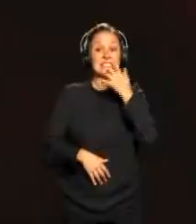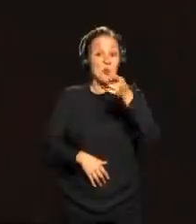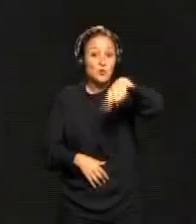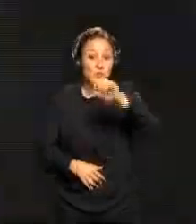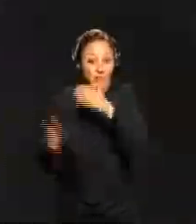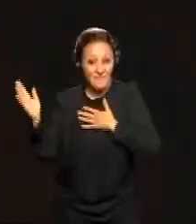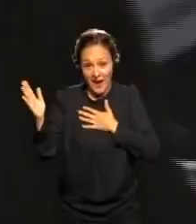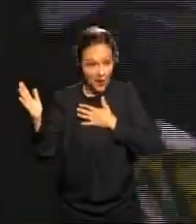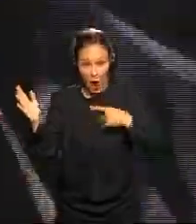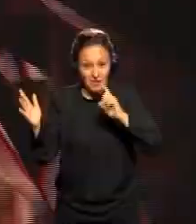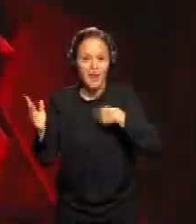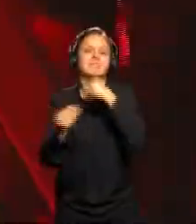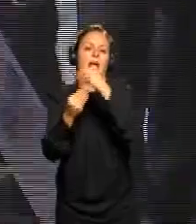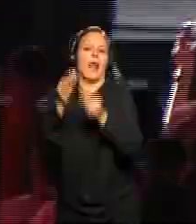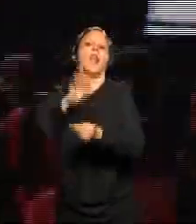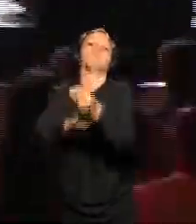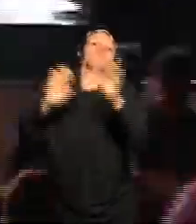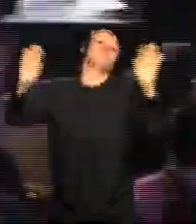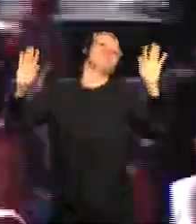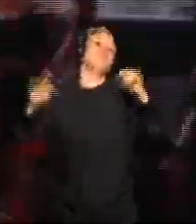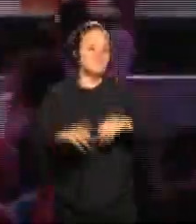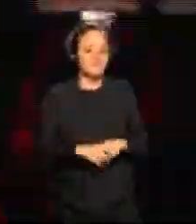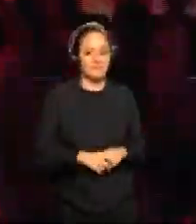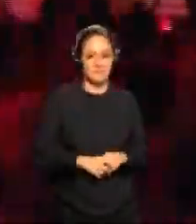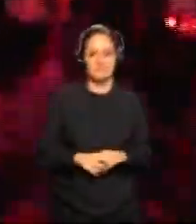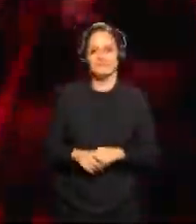no lo baile es un canario.